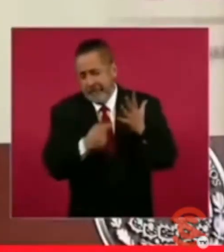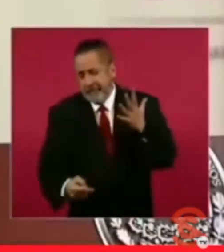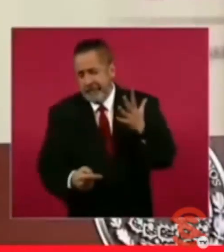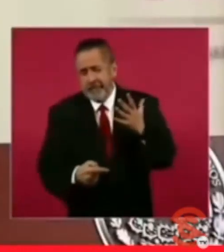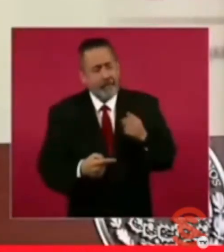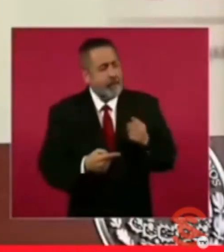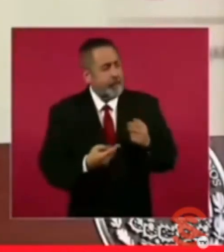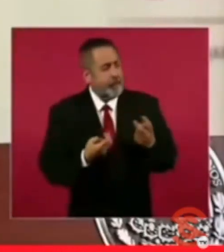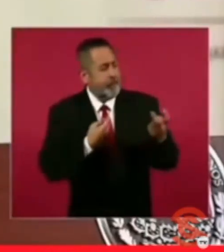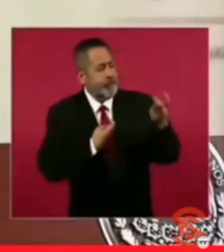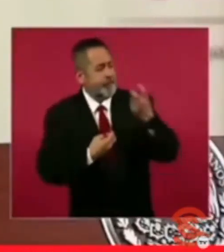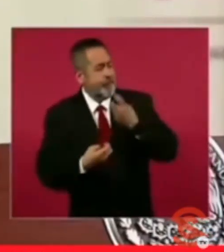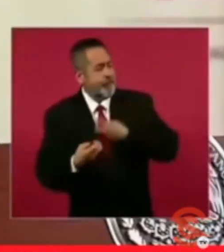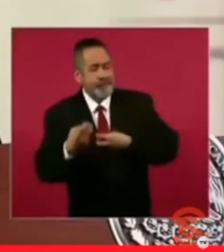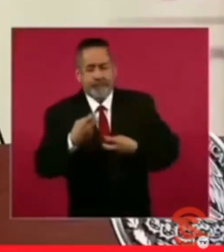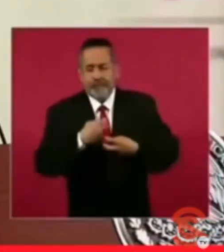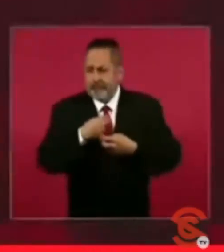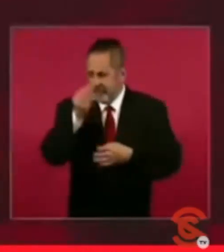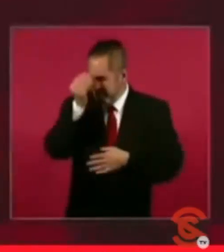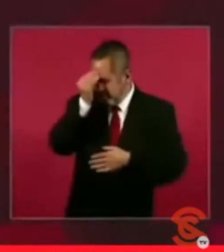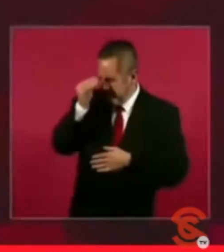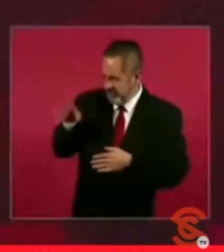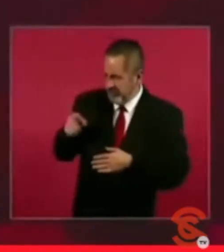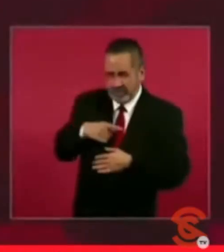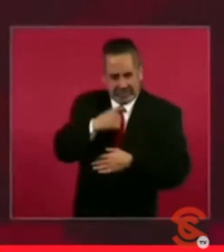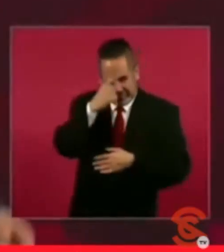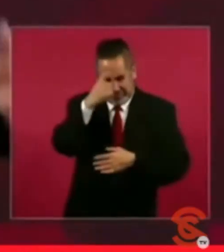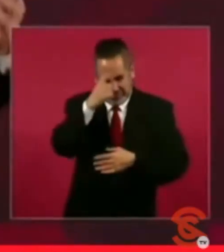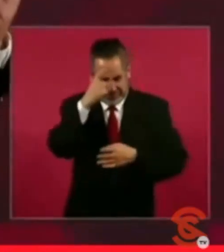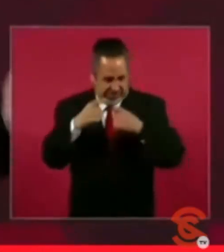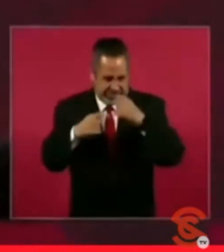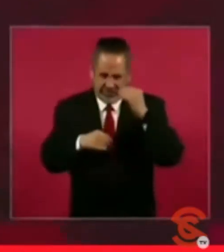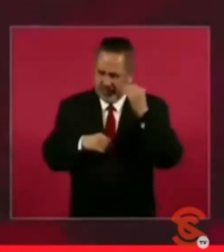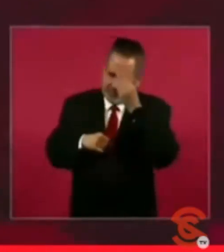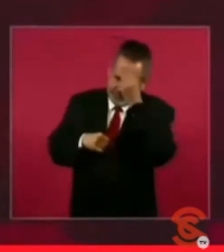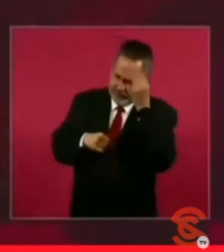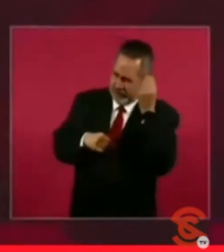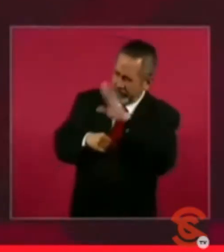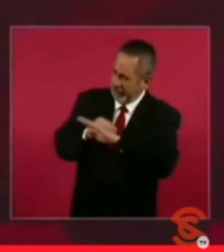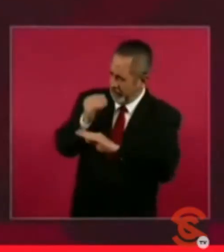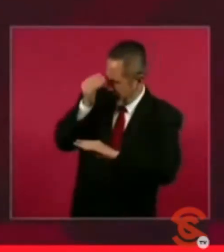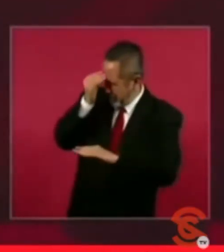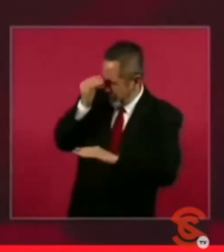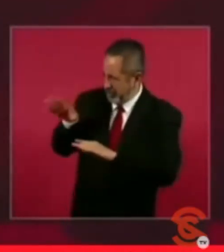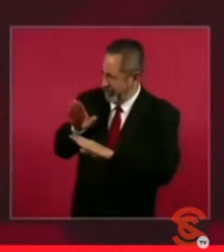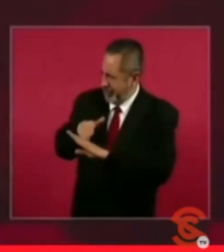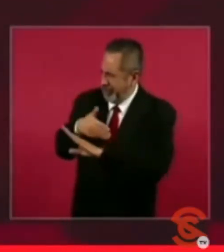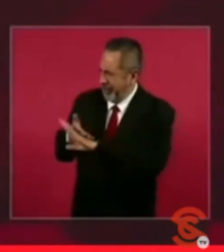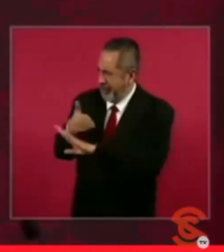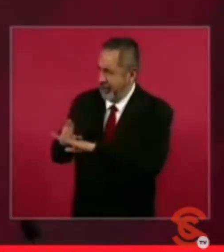me inventan, por todos los ataques.